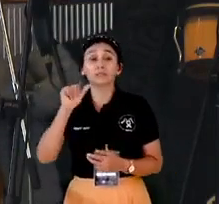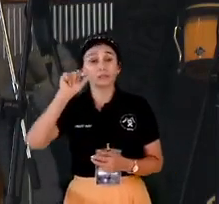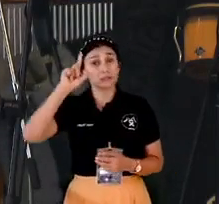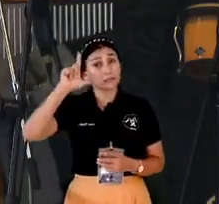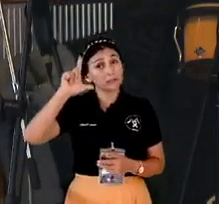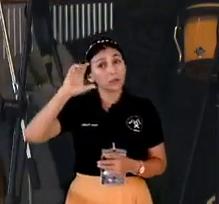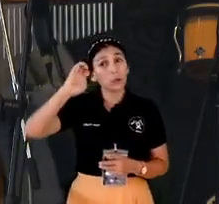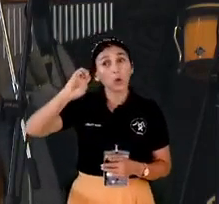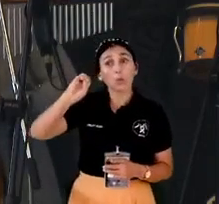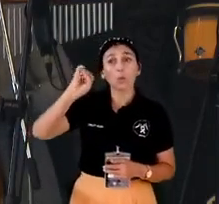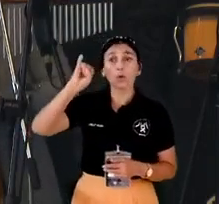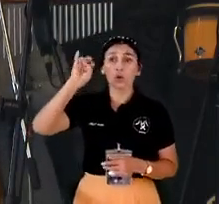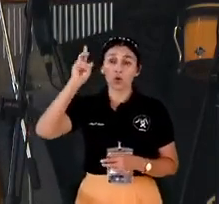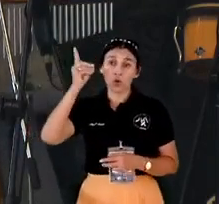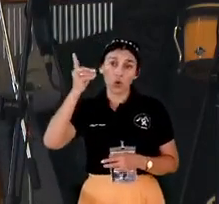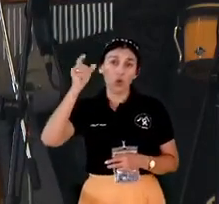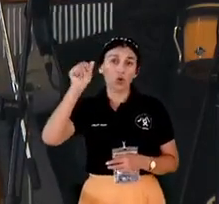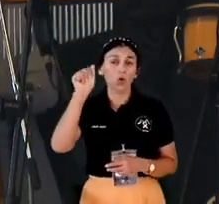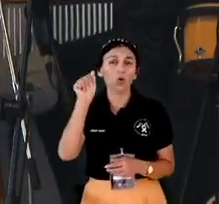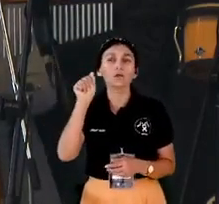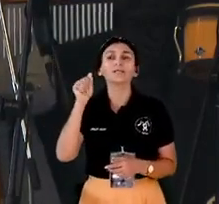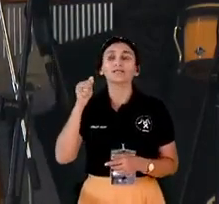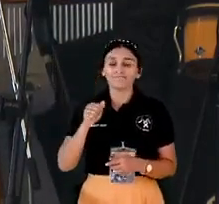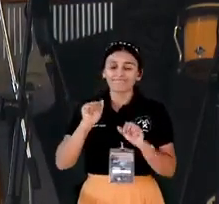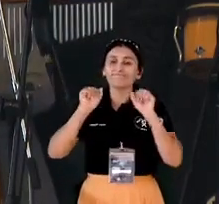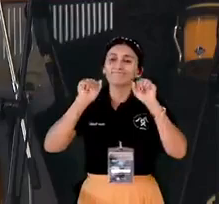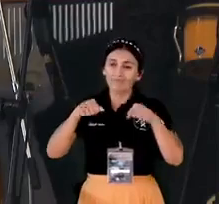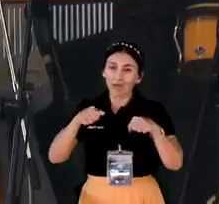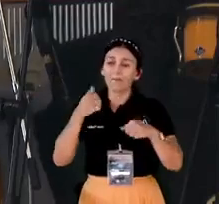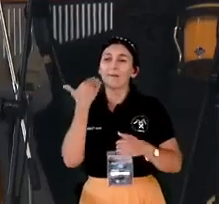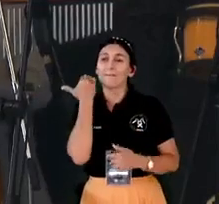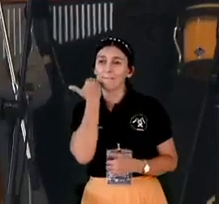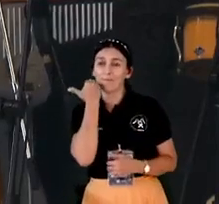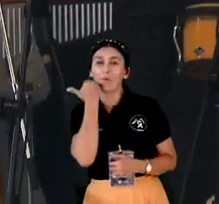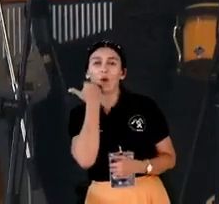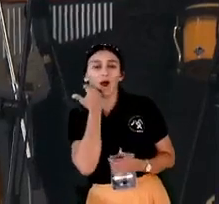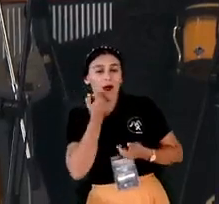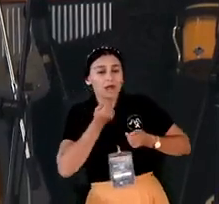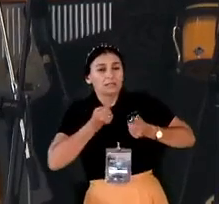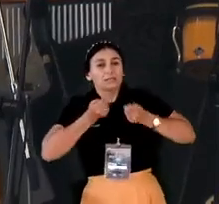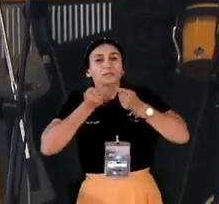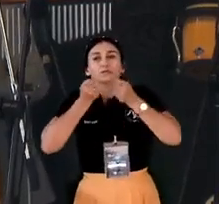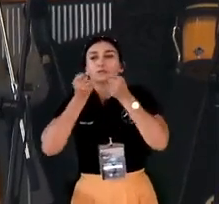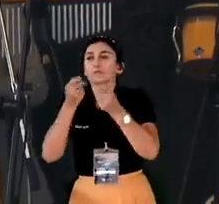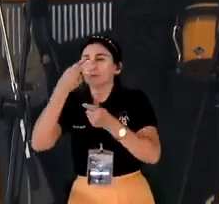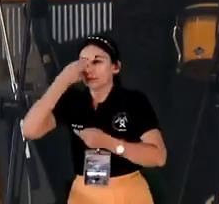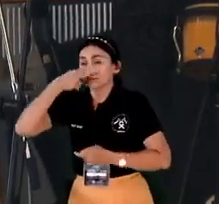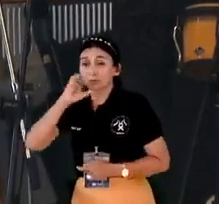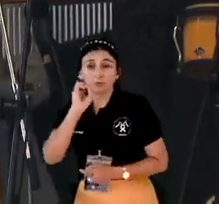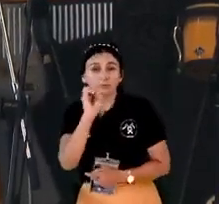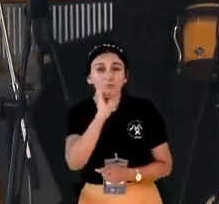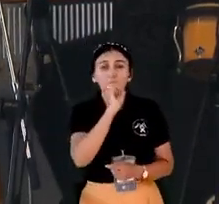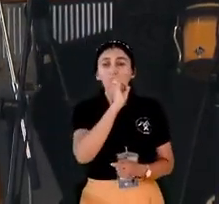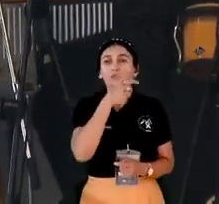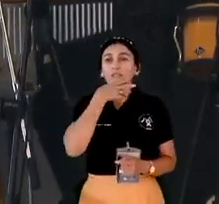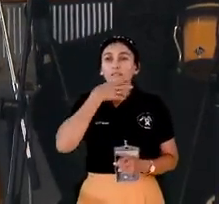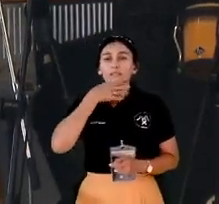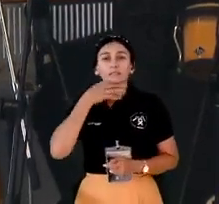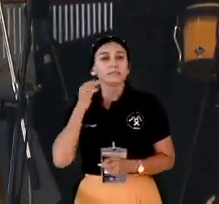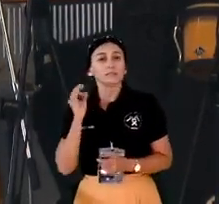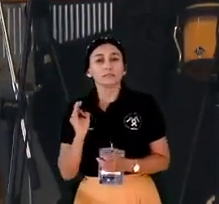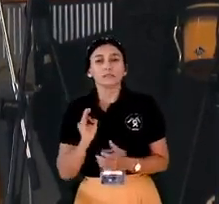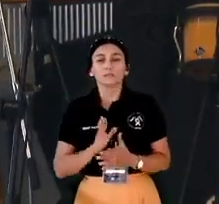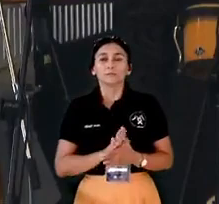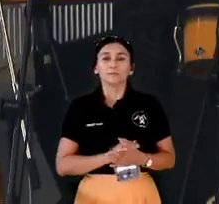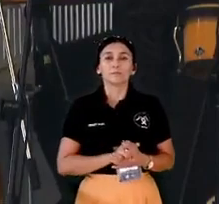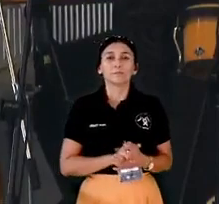Eunice, también somos mujeres que hemos transmitido a nuestros hijos una fe no fingida.